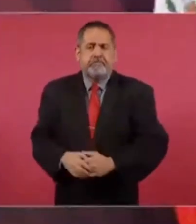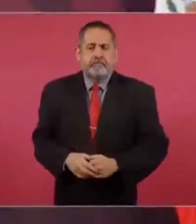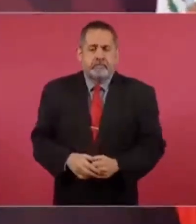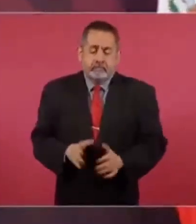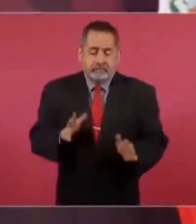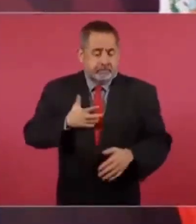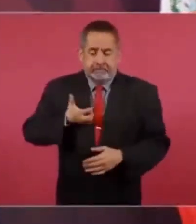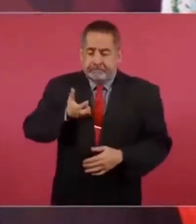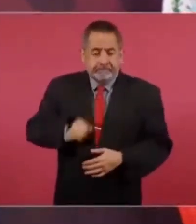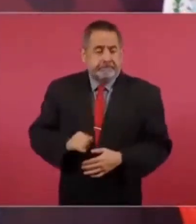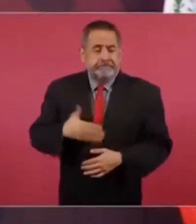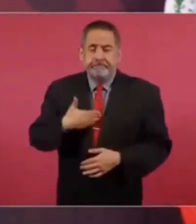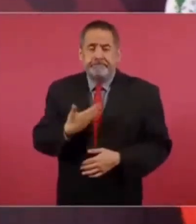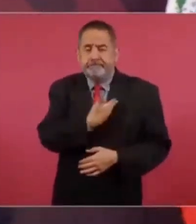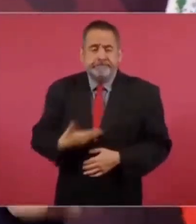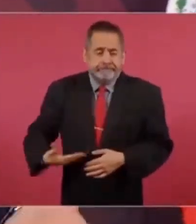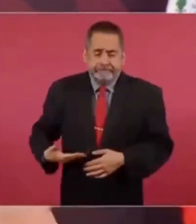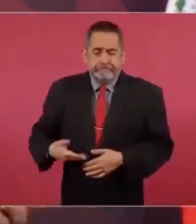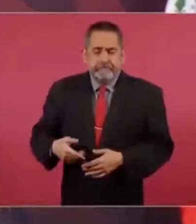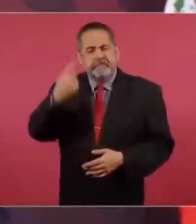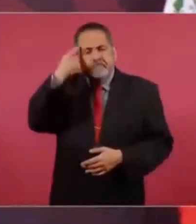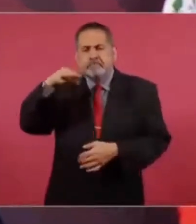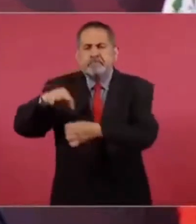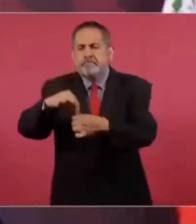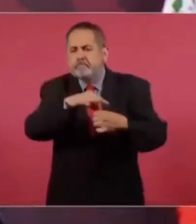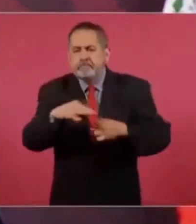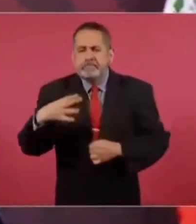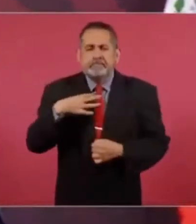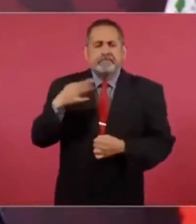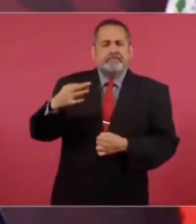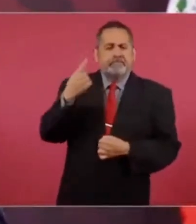Pero es nuestra función. ¿Para qué nos eligieron?